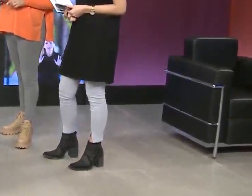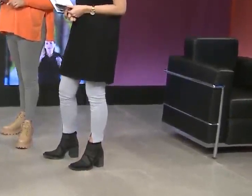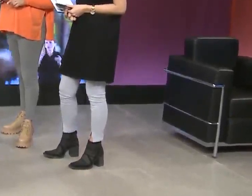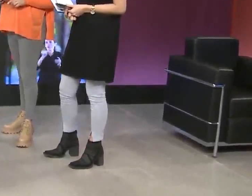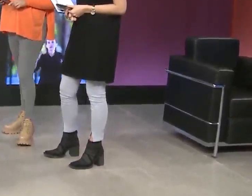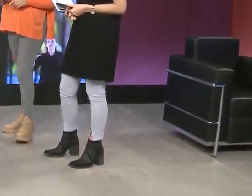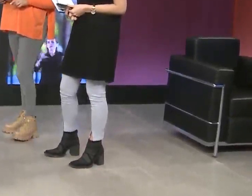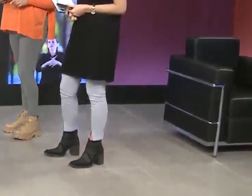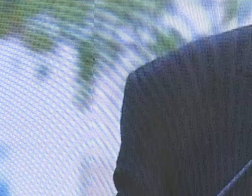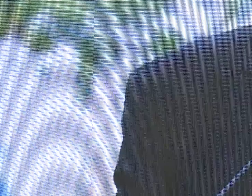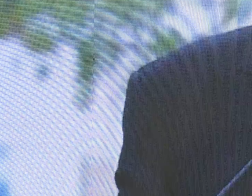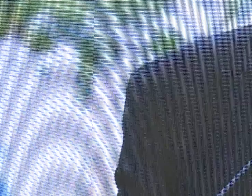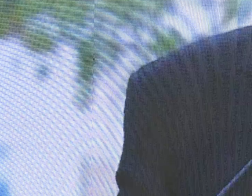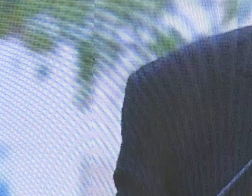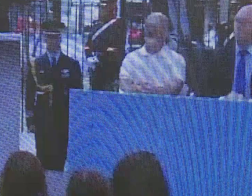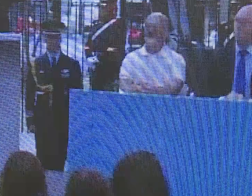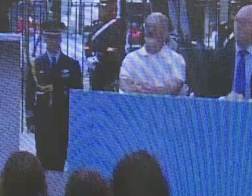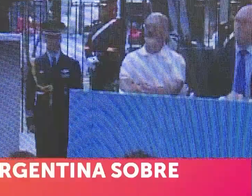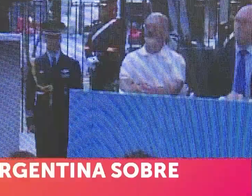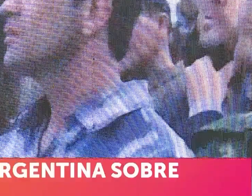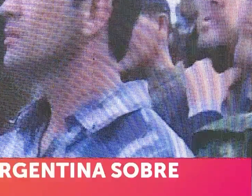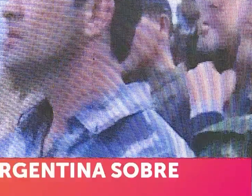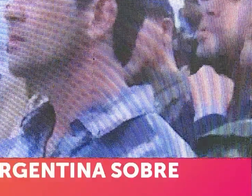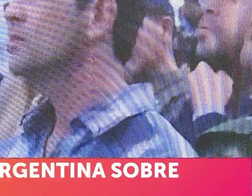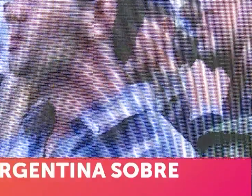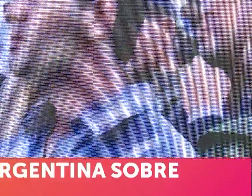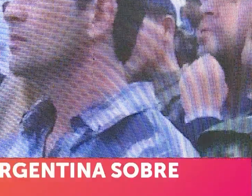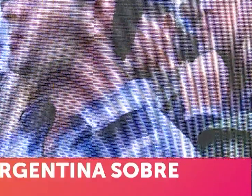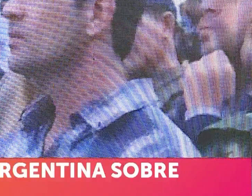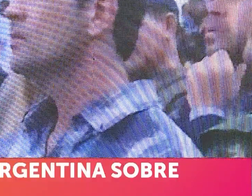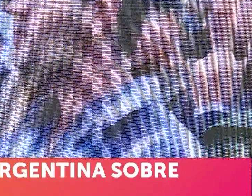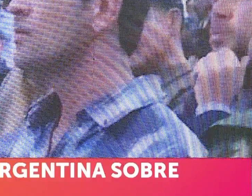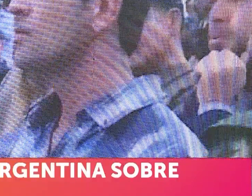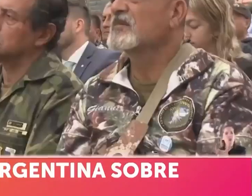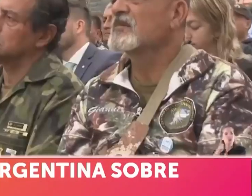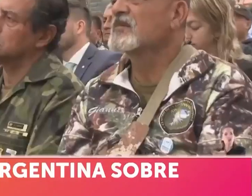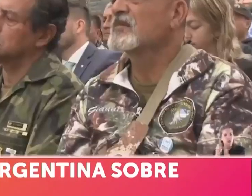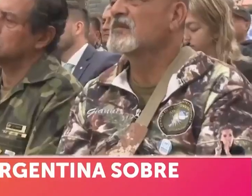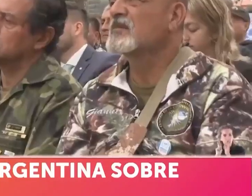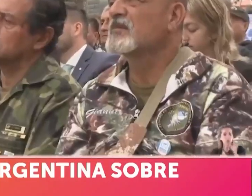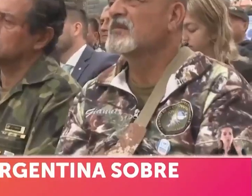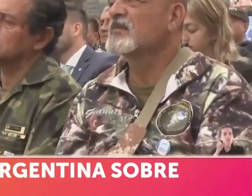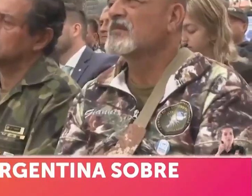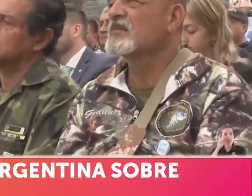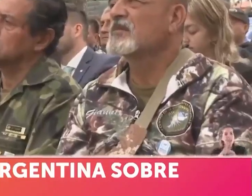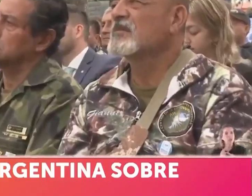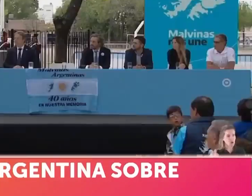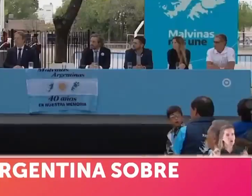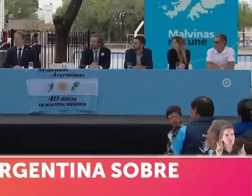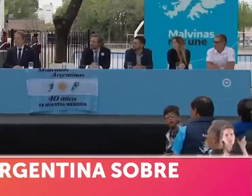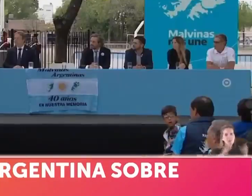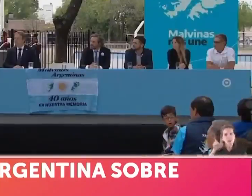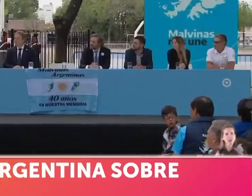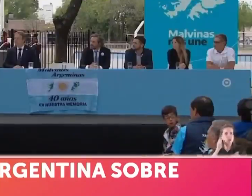colonial, de usurpación, no sobre las Islas Malvinas solamente, sino sobre todo el sistema insular antártico del